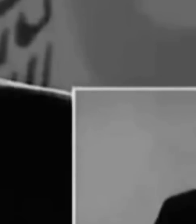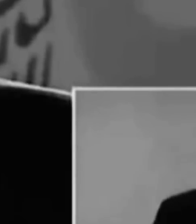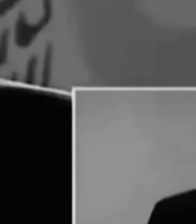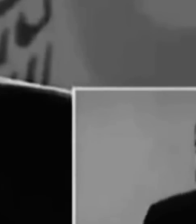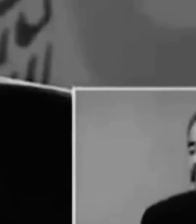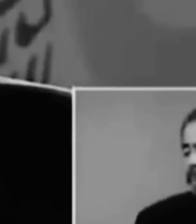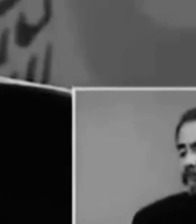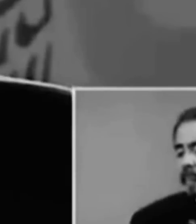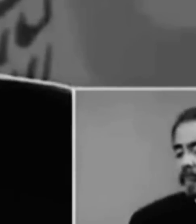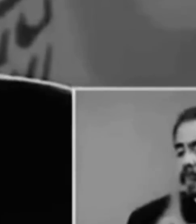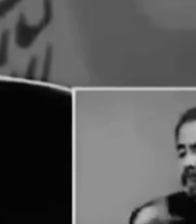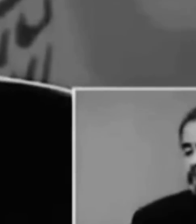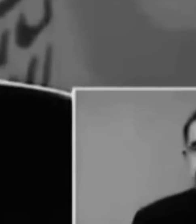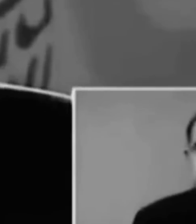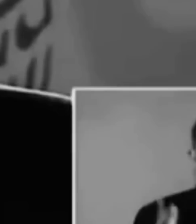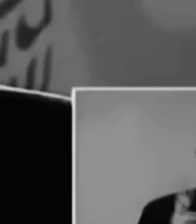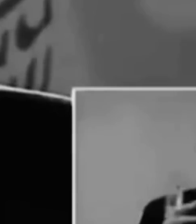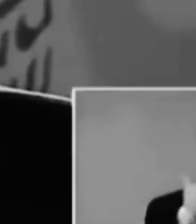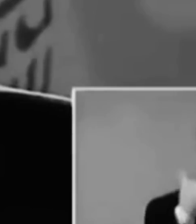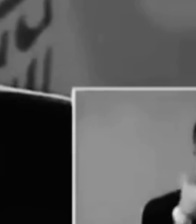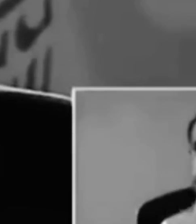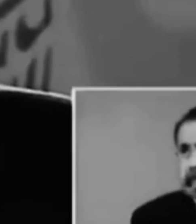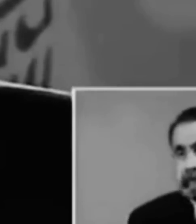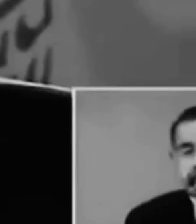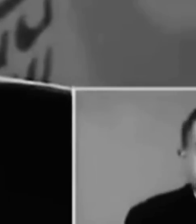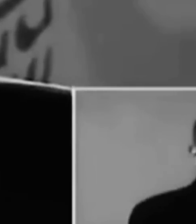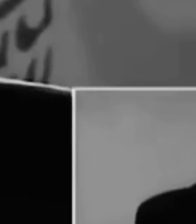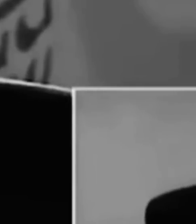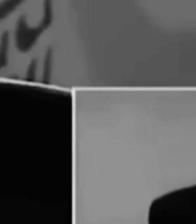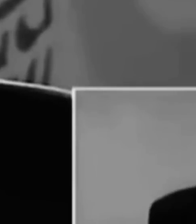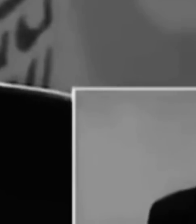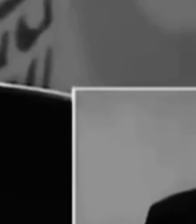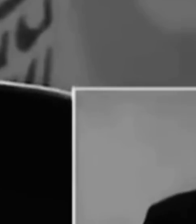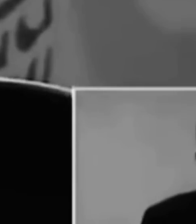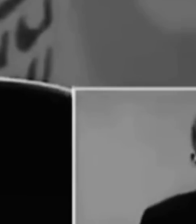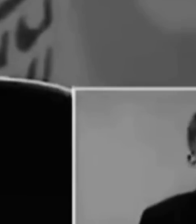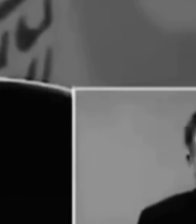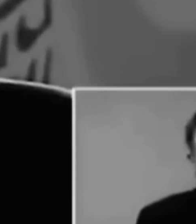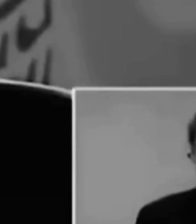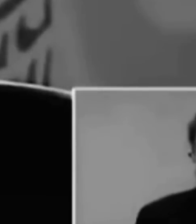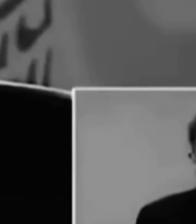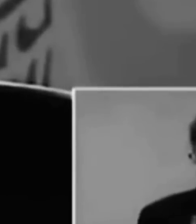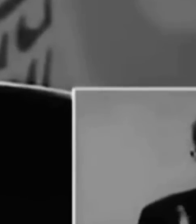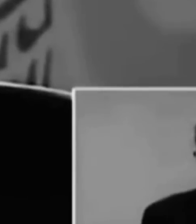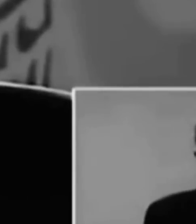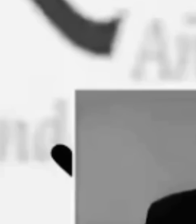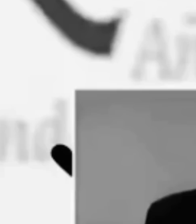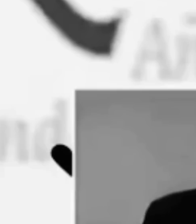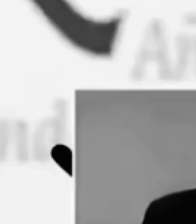debió liberar, pero legalmente